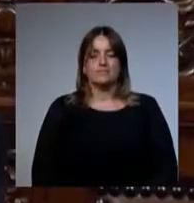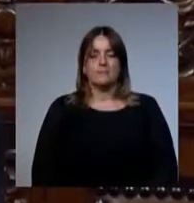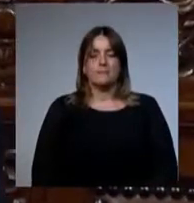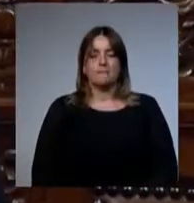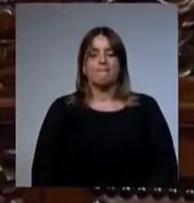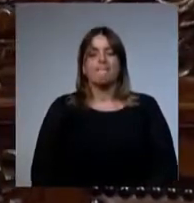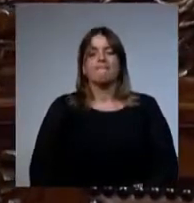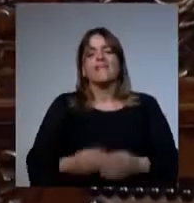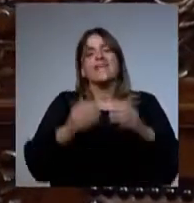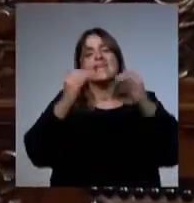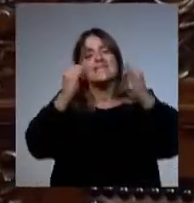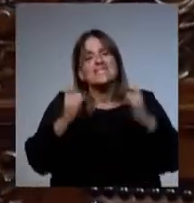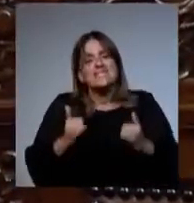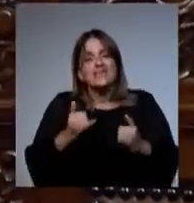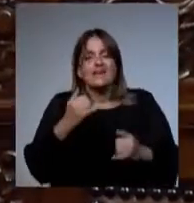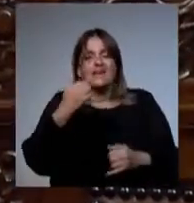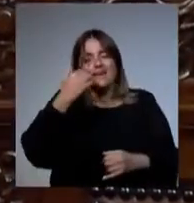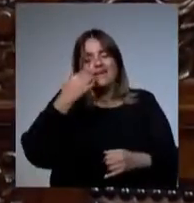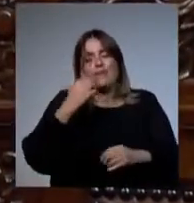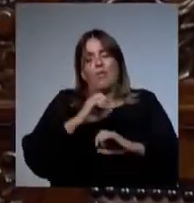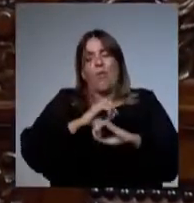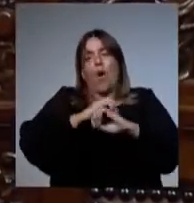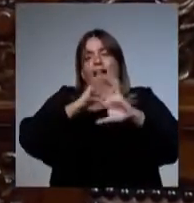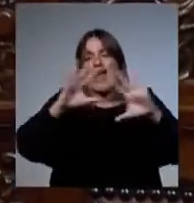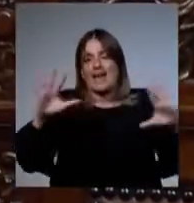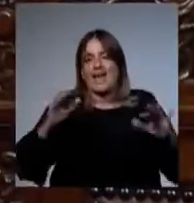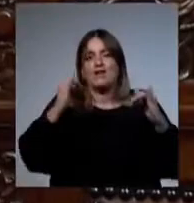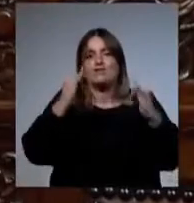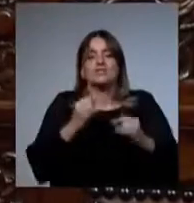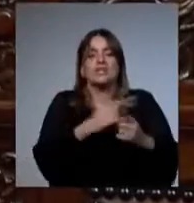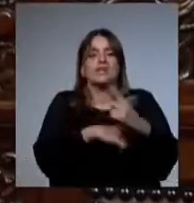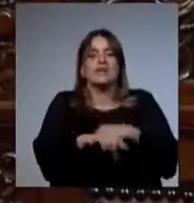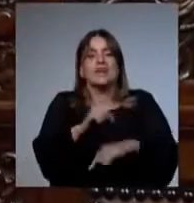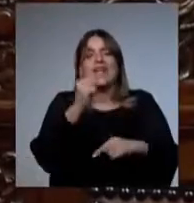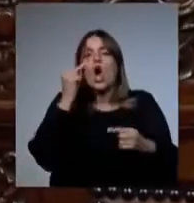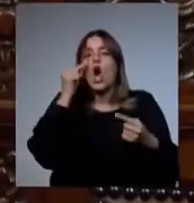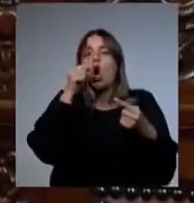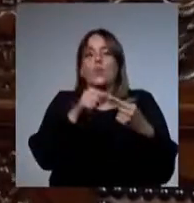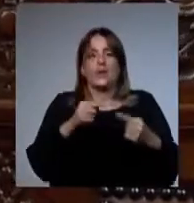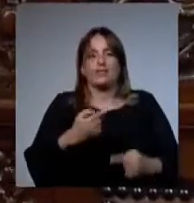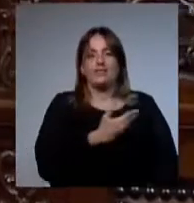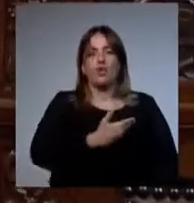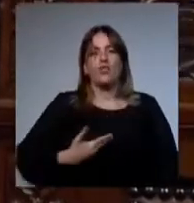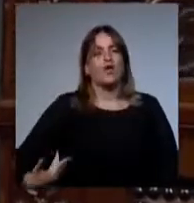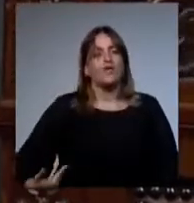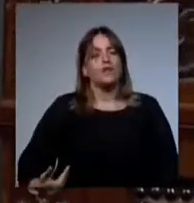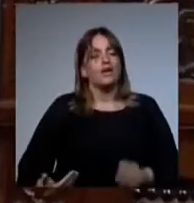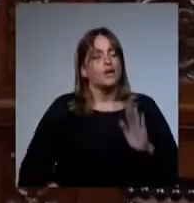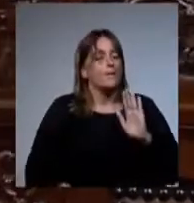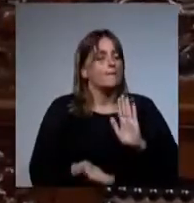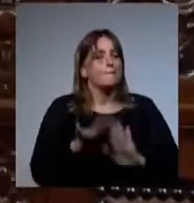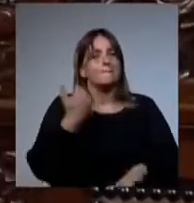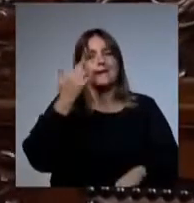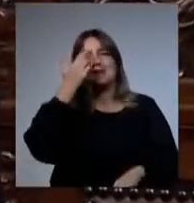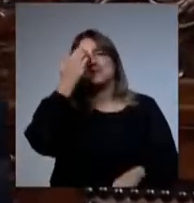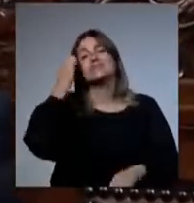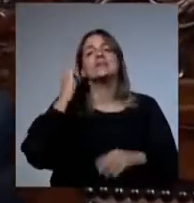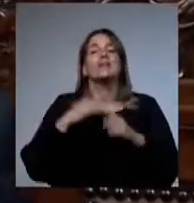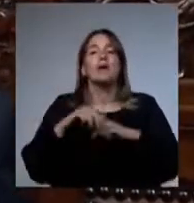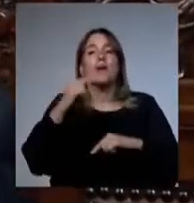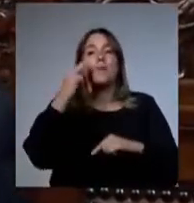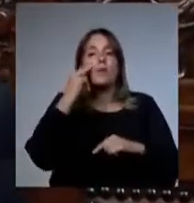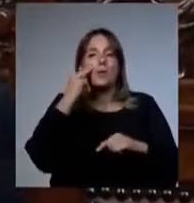Si bien está claro que el foco del gobierno estaba puesto en atender los